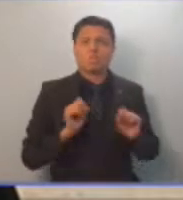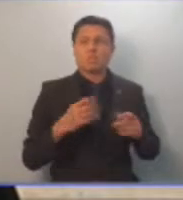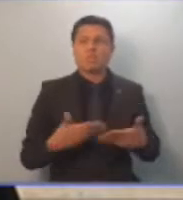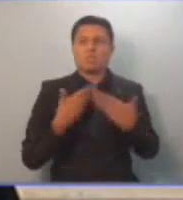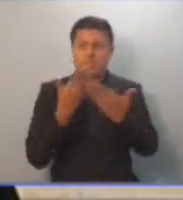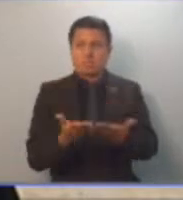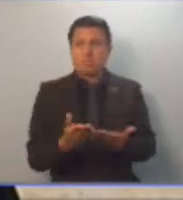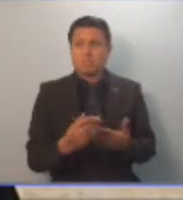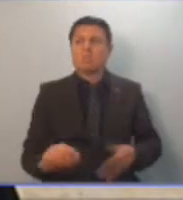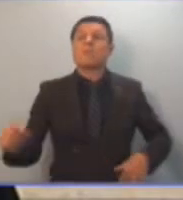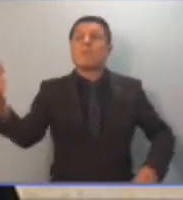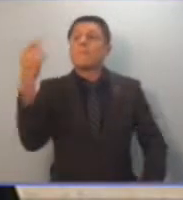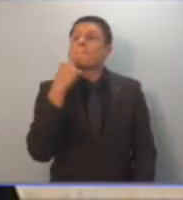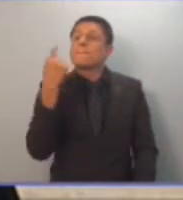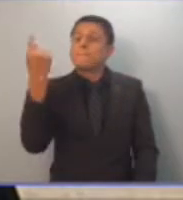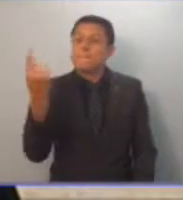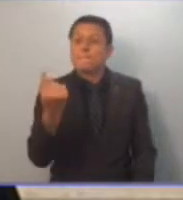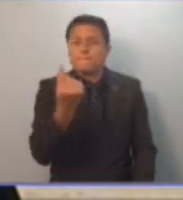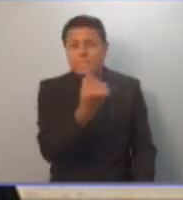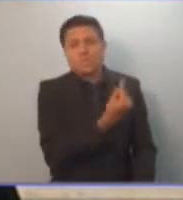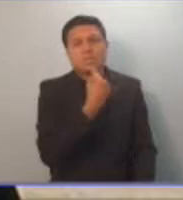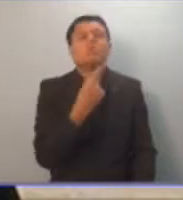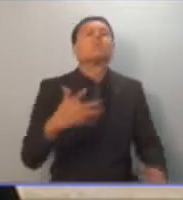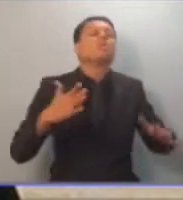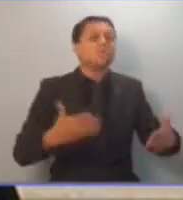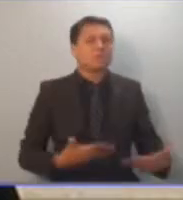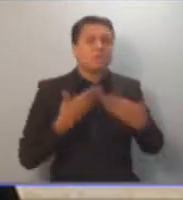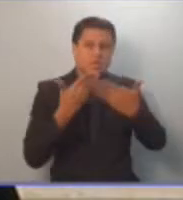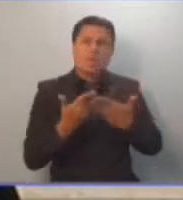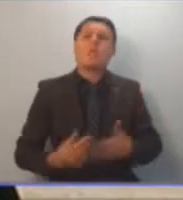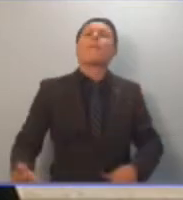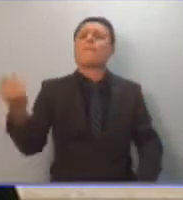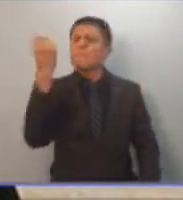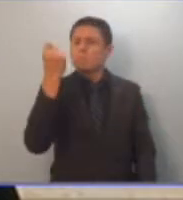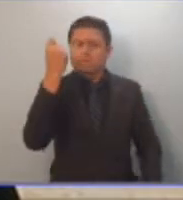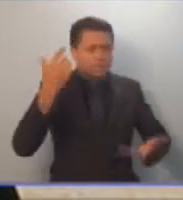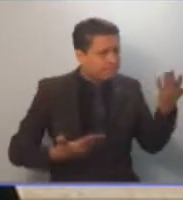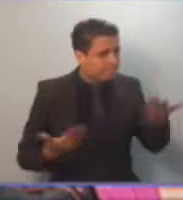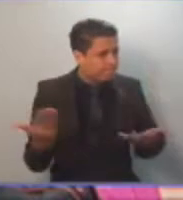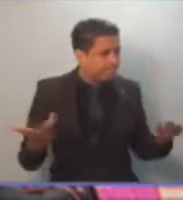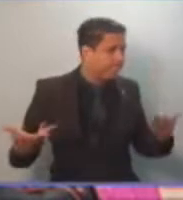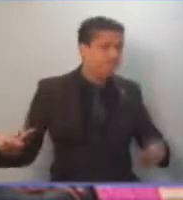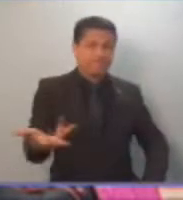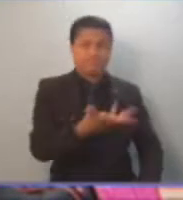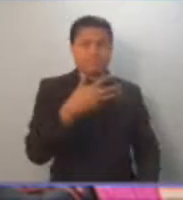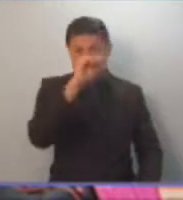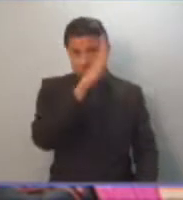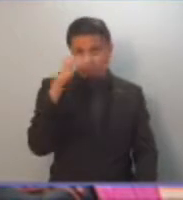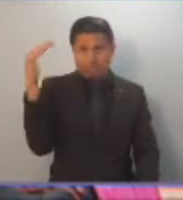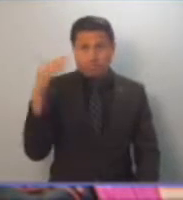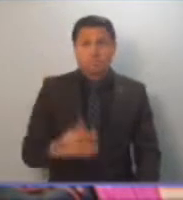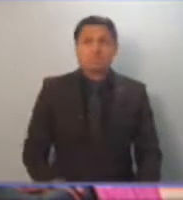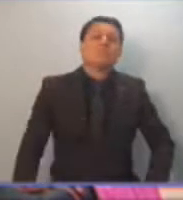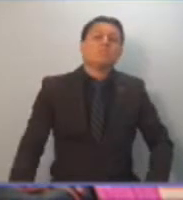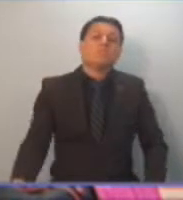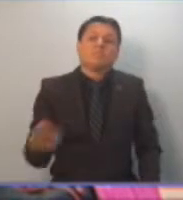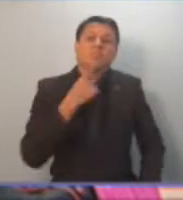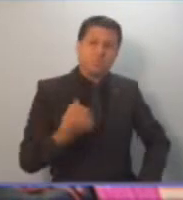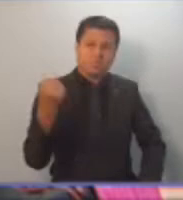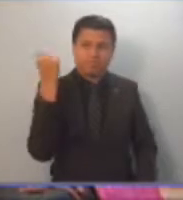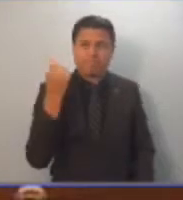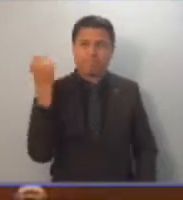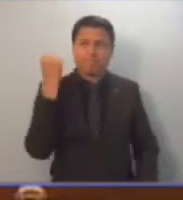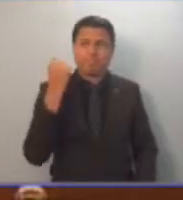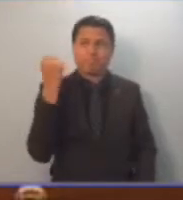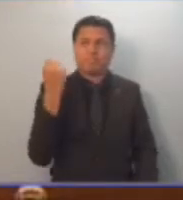a aquellas personas que han prestado importantes servicios a nuestro país, por lo que es importante